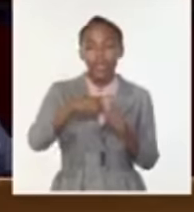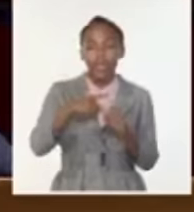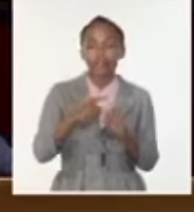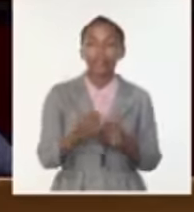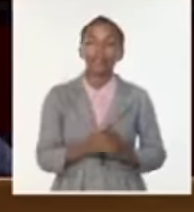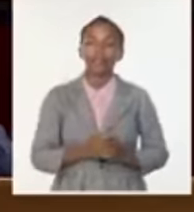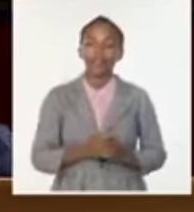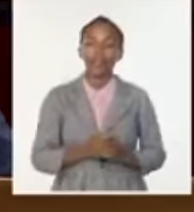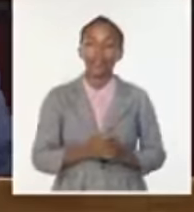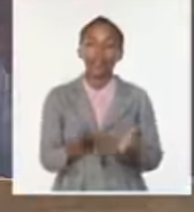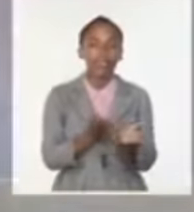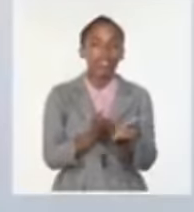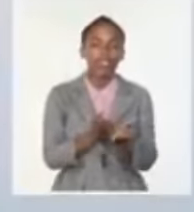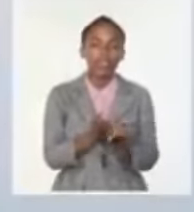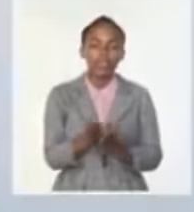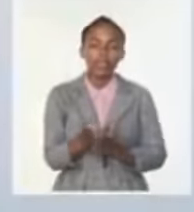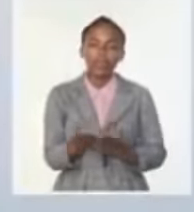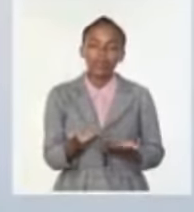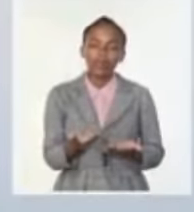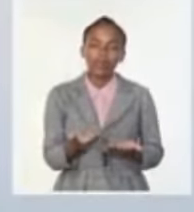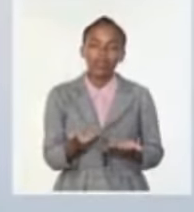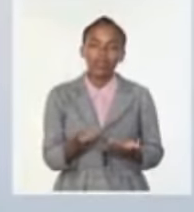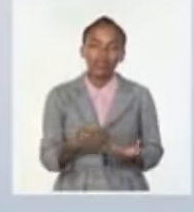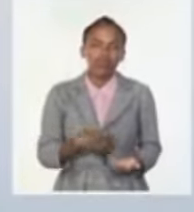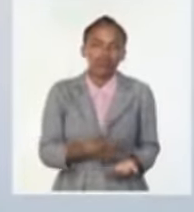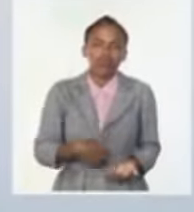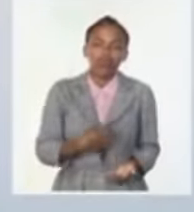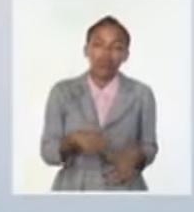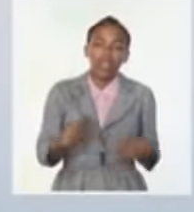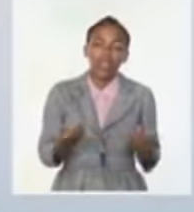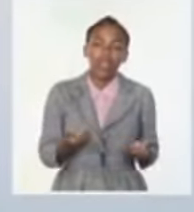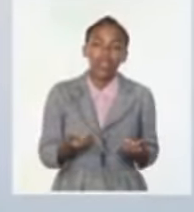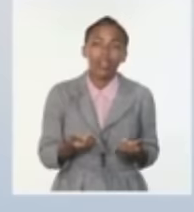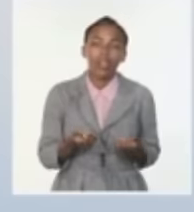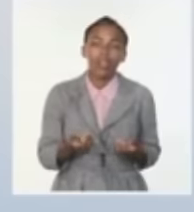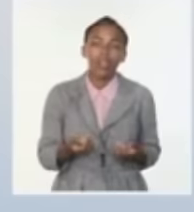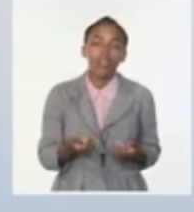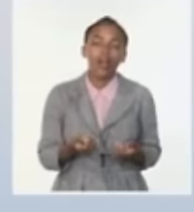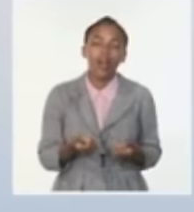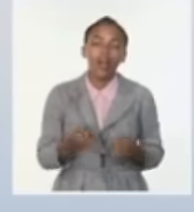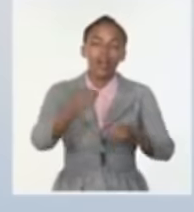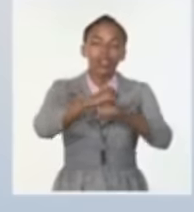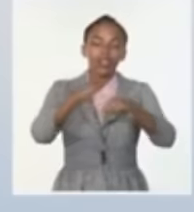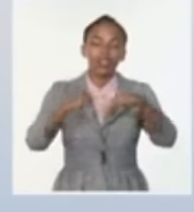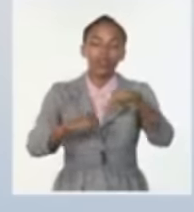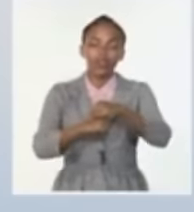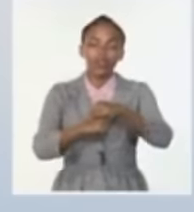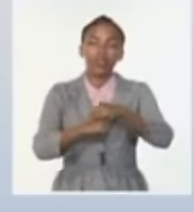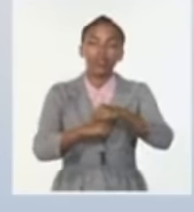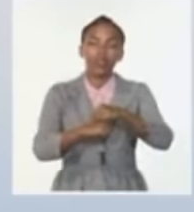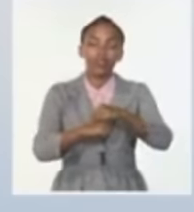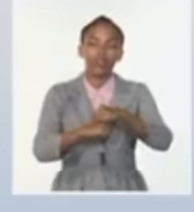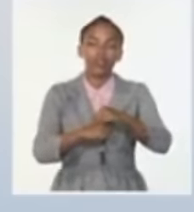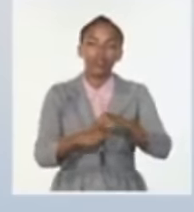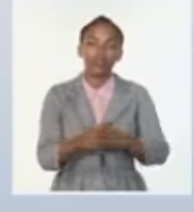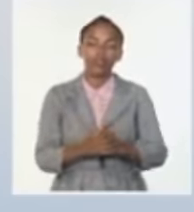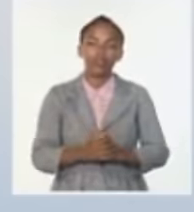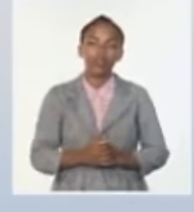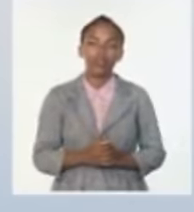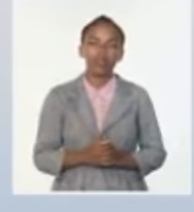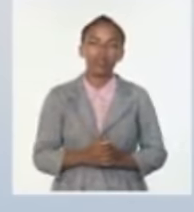Mantenemos la insatisfacción sobre el fortalecimiento de las estructuras aprobadas para los órganos locales del Poder